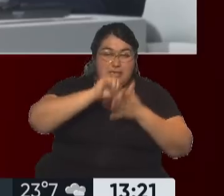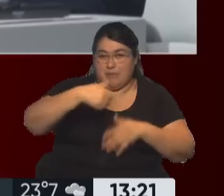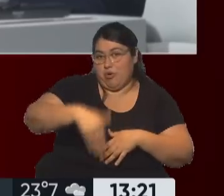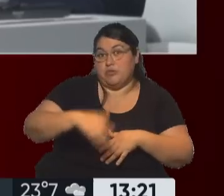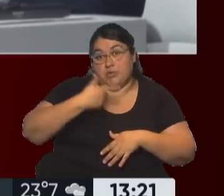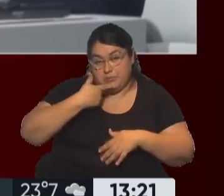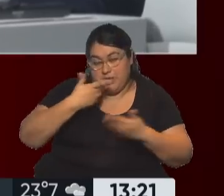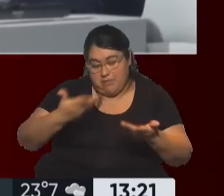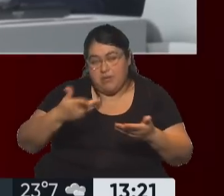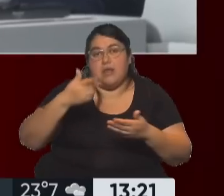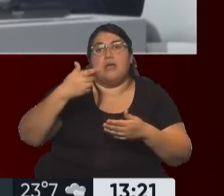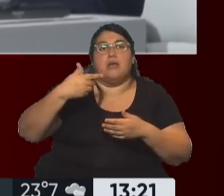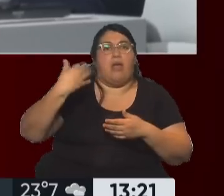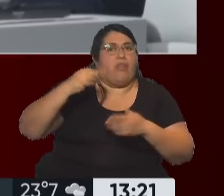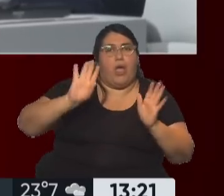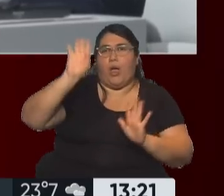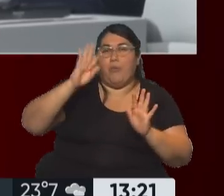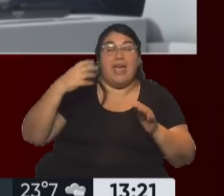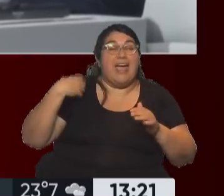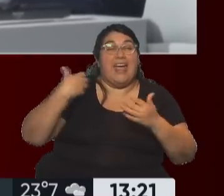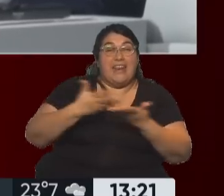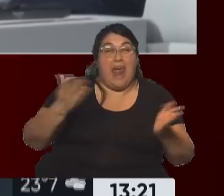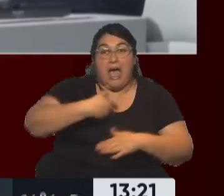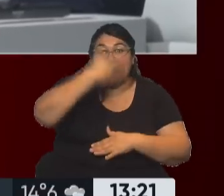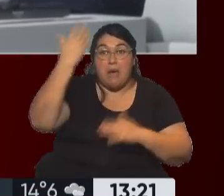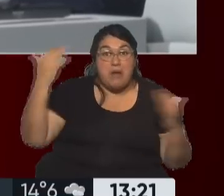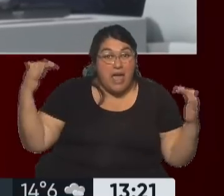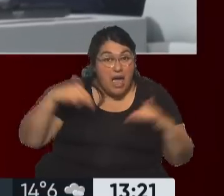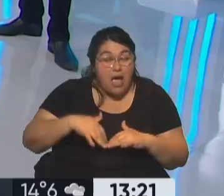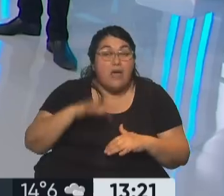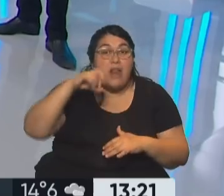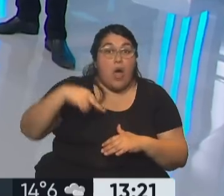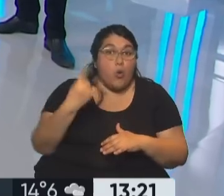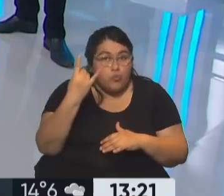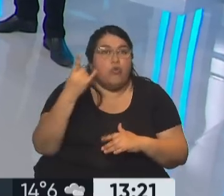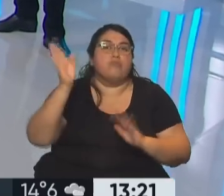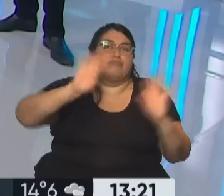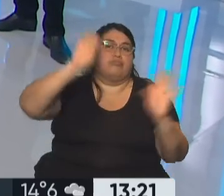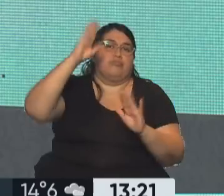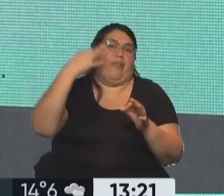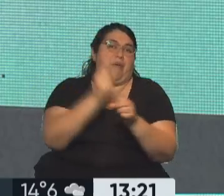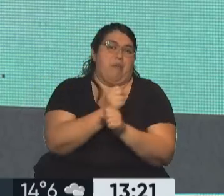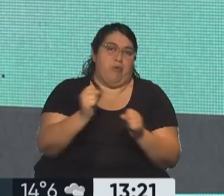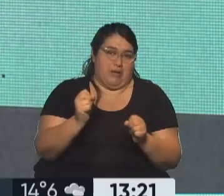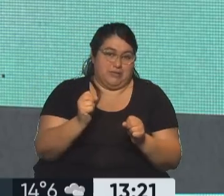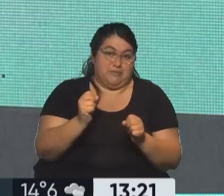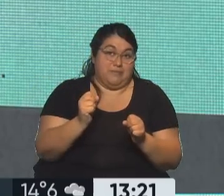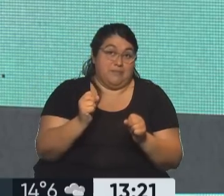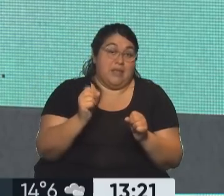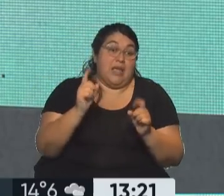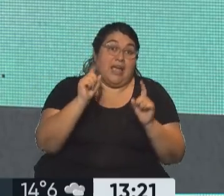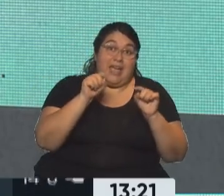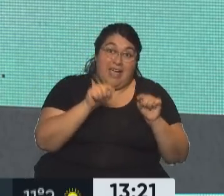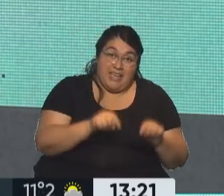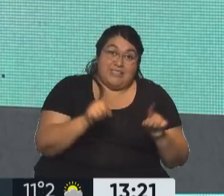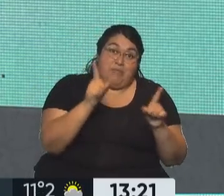que componen, que componen la Asamblea General de Naciones Unidas. A eso tenés que sumarle cuestiones internas, porque Estados Unidos,